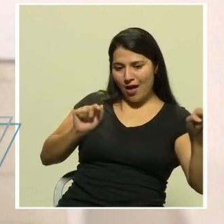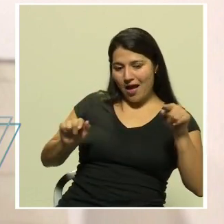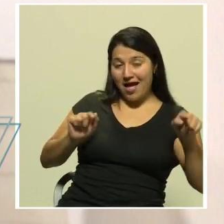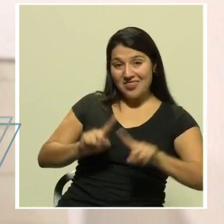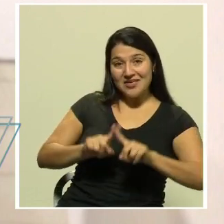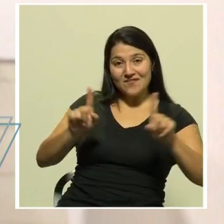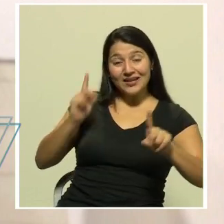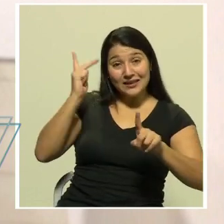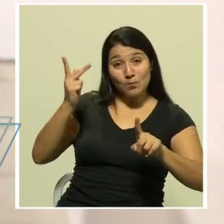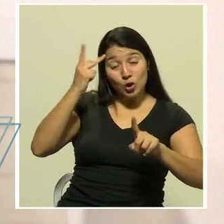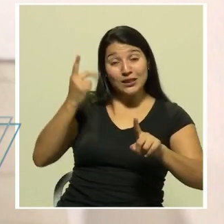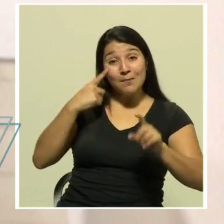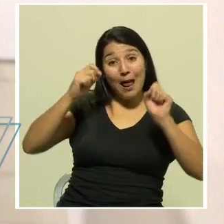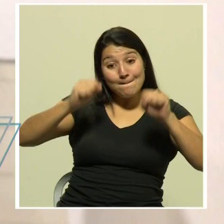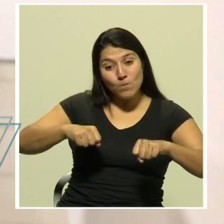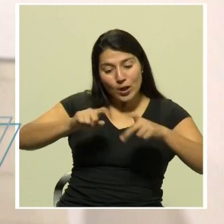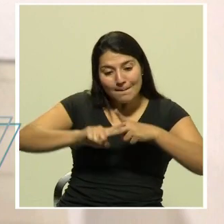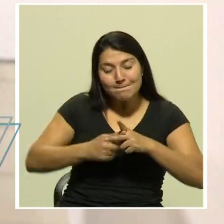para reactivar